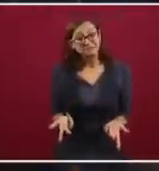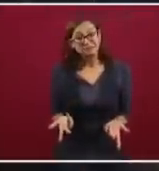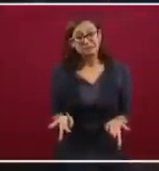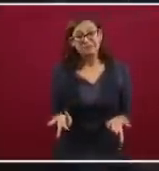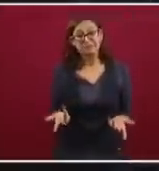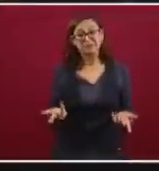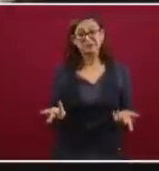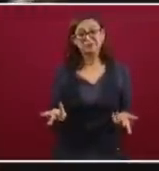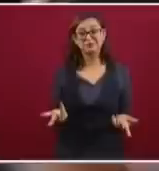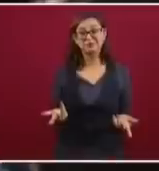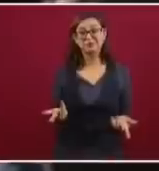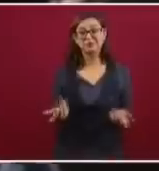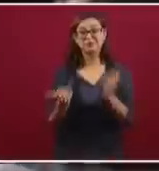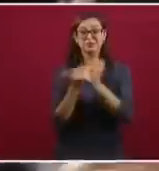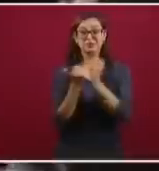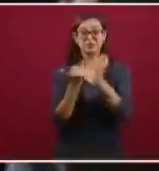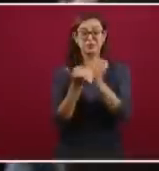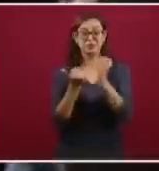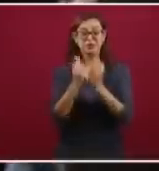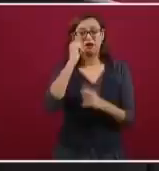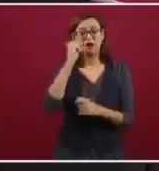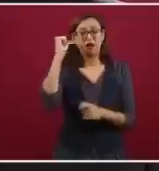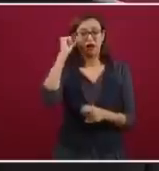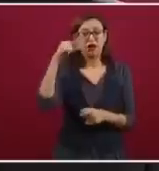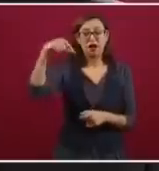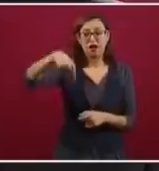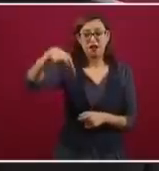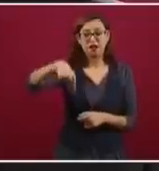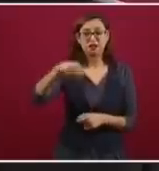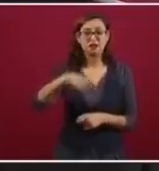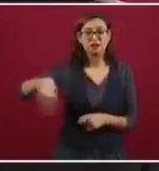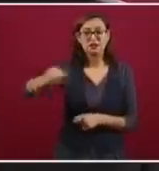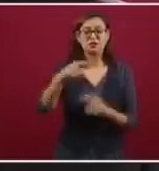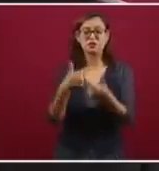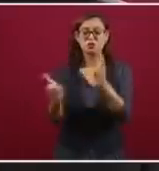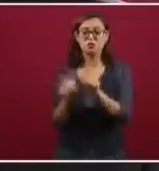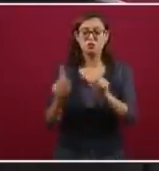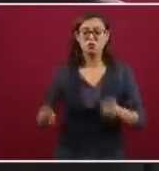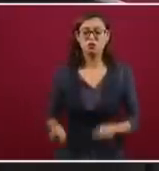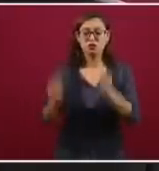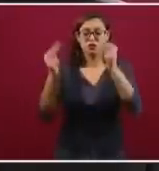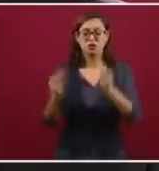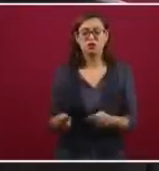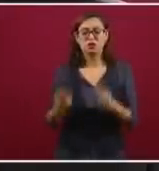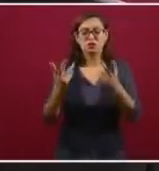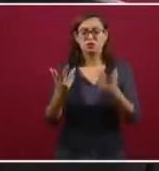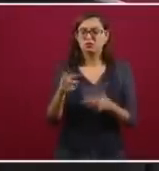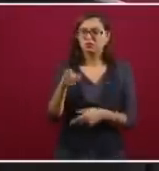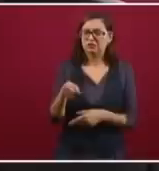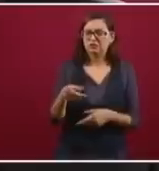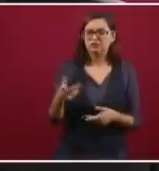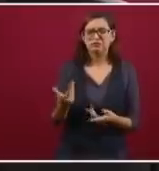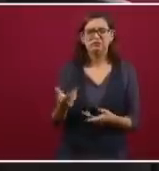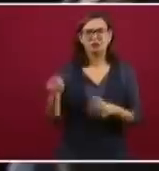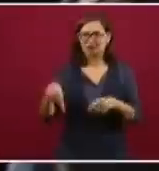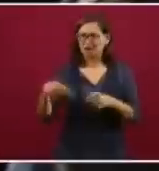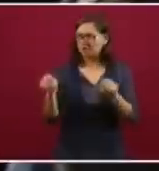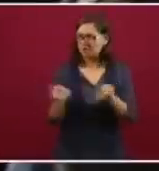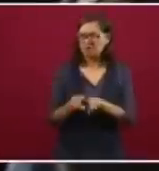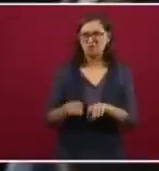Hace unos días estuvimos aquí, el problema con la central de abasto, los comerciantes, y usted dijo que tenían tache por la actitud que